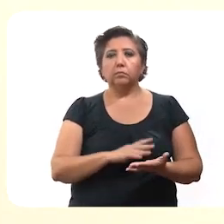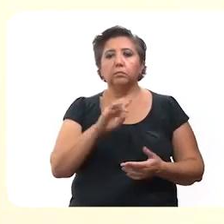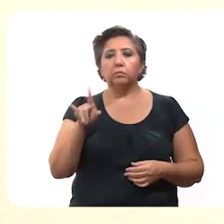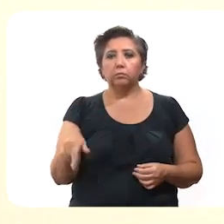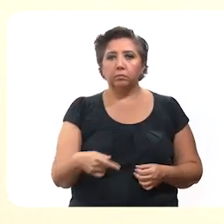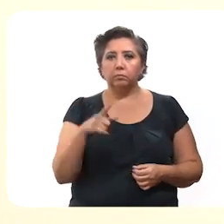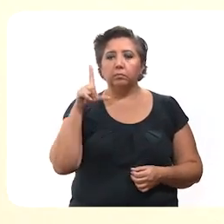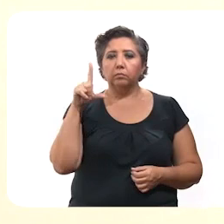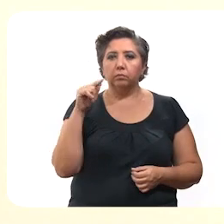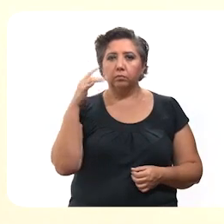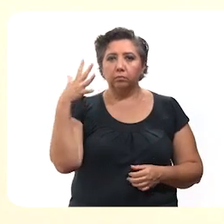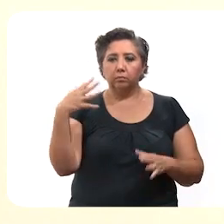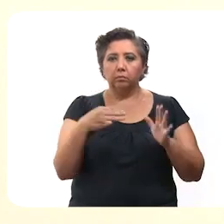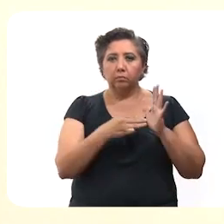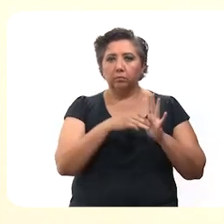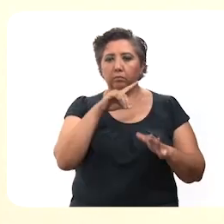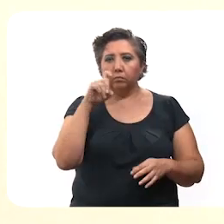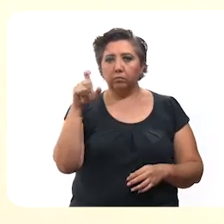contagios registrados, que son